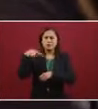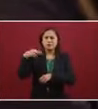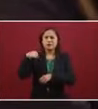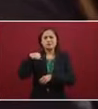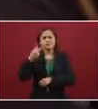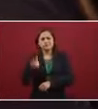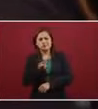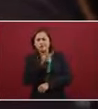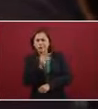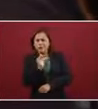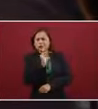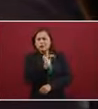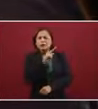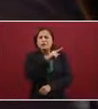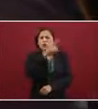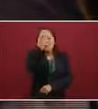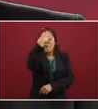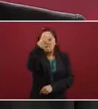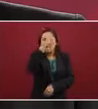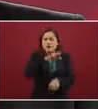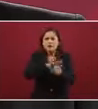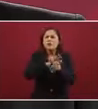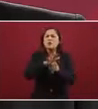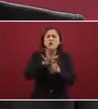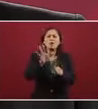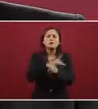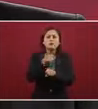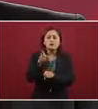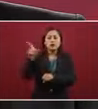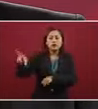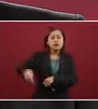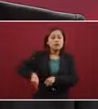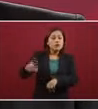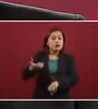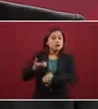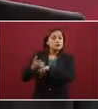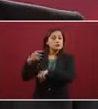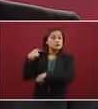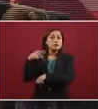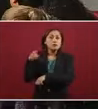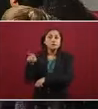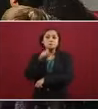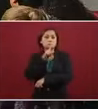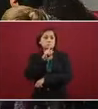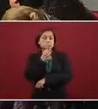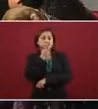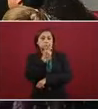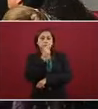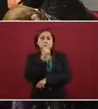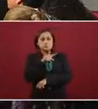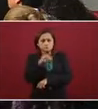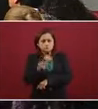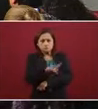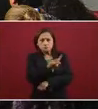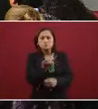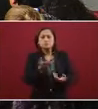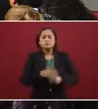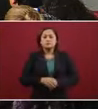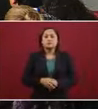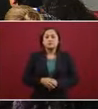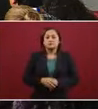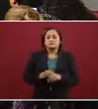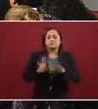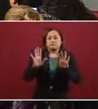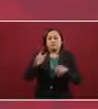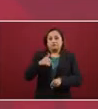de estos hechos, ya que el gobernador del estado no se ha manifestado al respecto. Pues yo creo que debe de